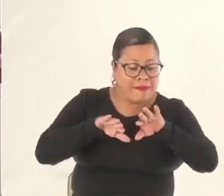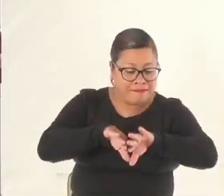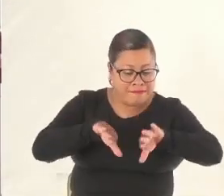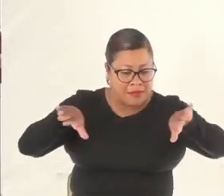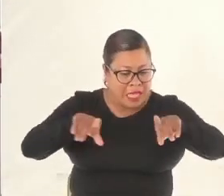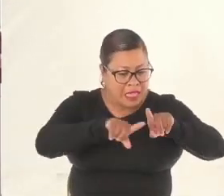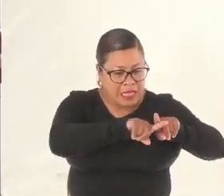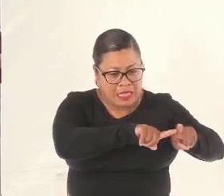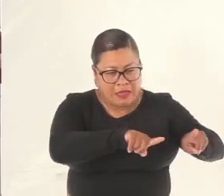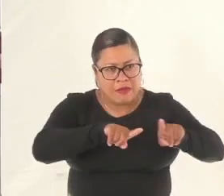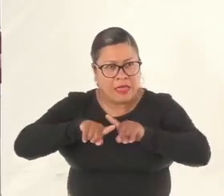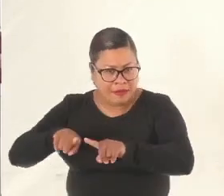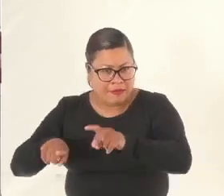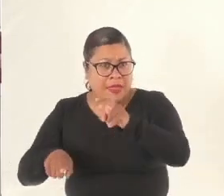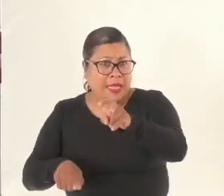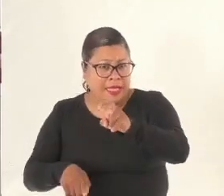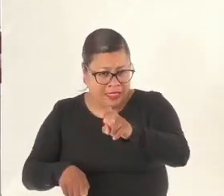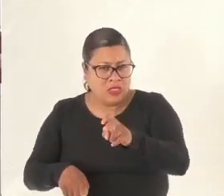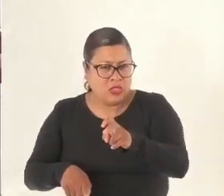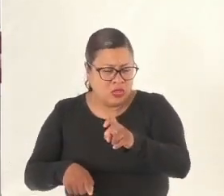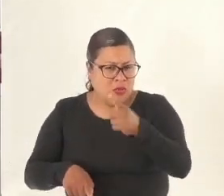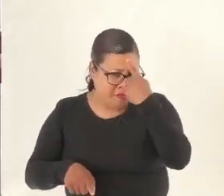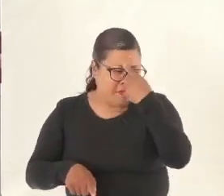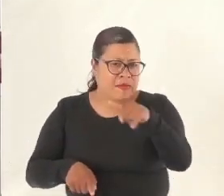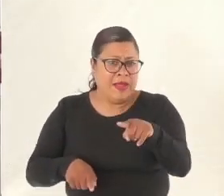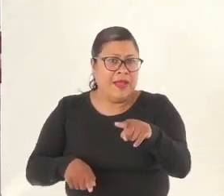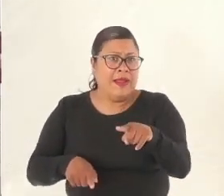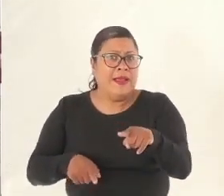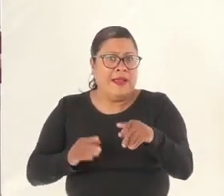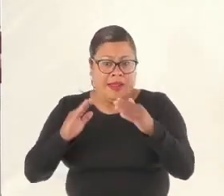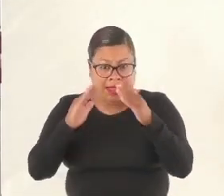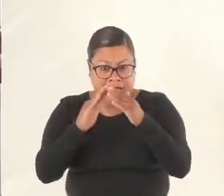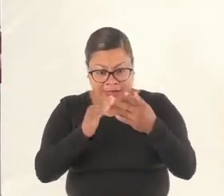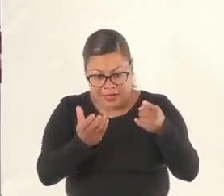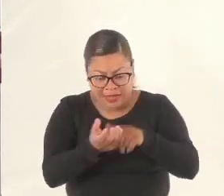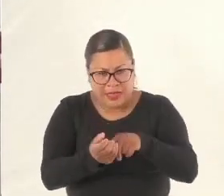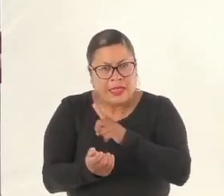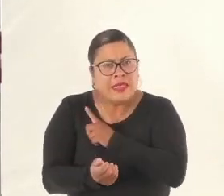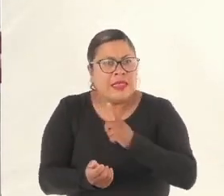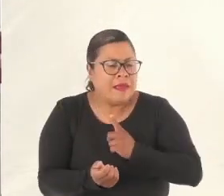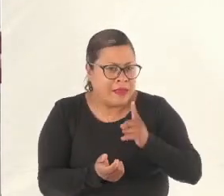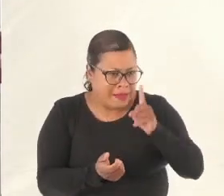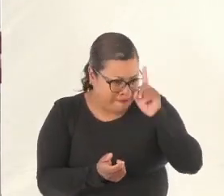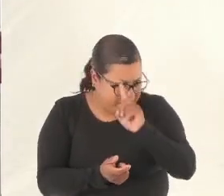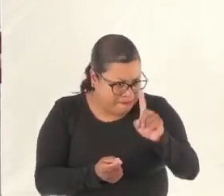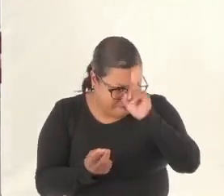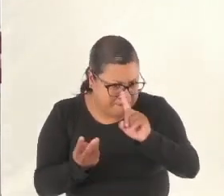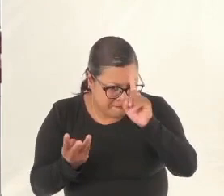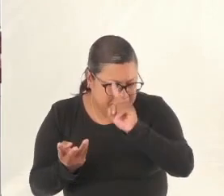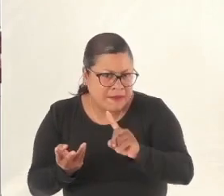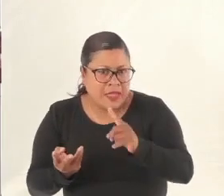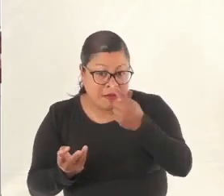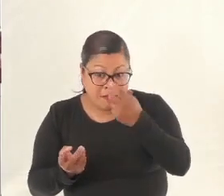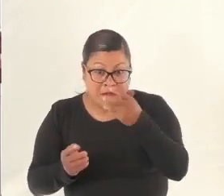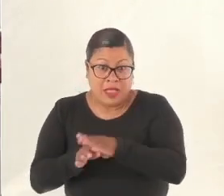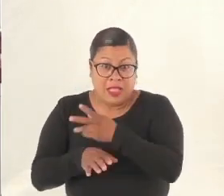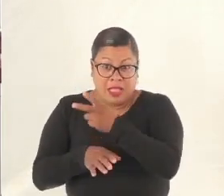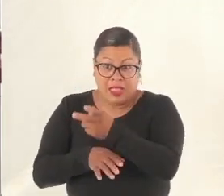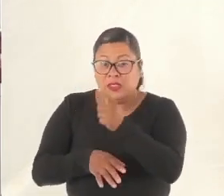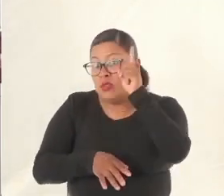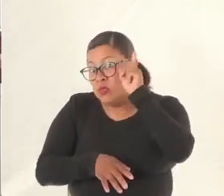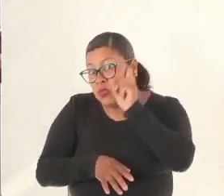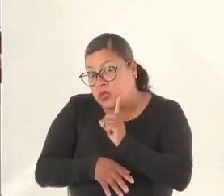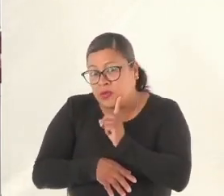desde ahí yo creo que debemos empezar porque todos somos susceptibles sobre todo en el hecho de las mujeres